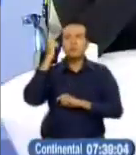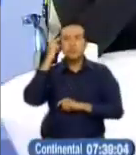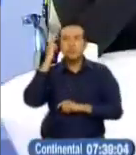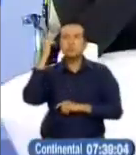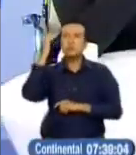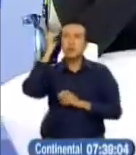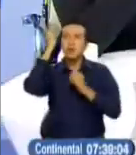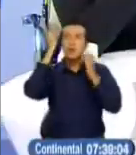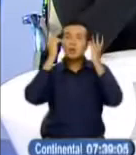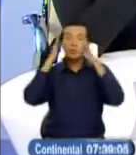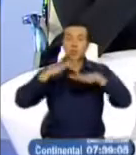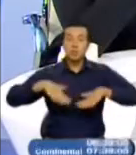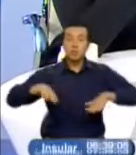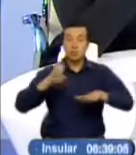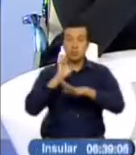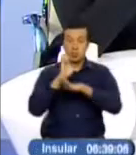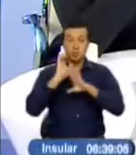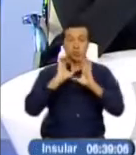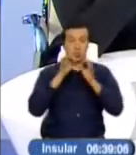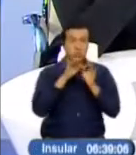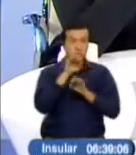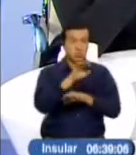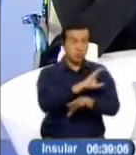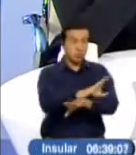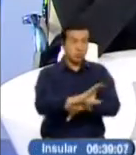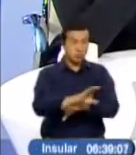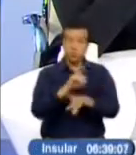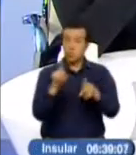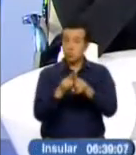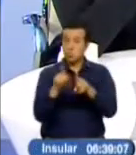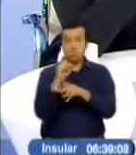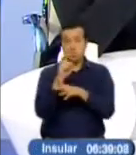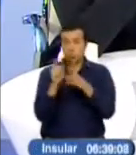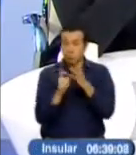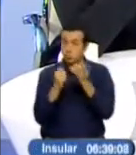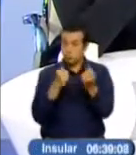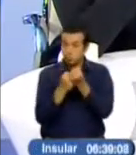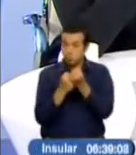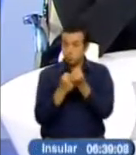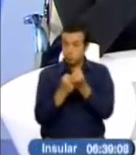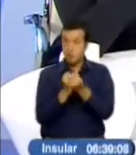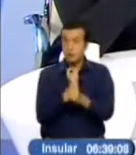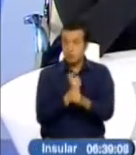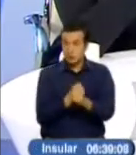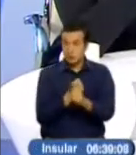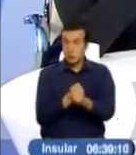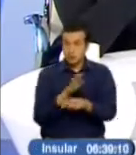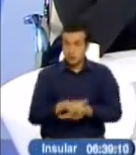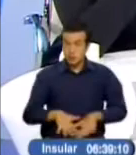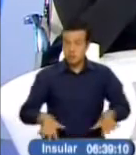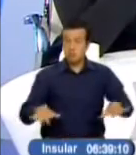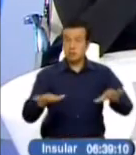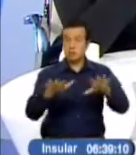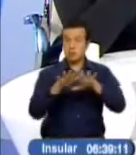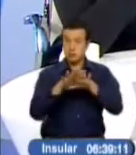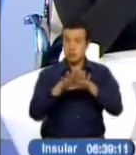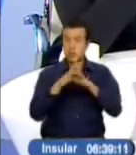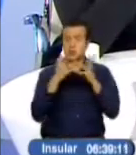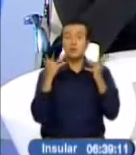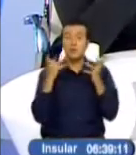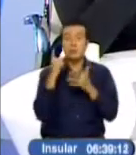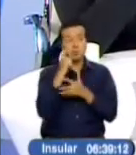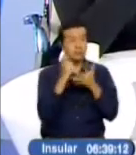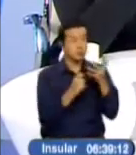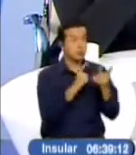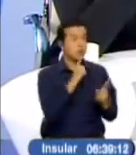para el país en su conjunto para el sector rural también en particular para el medio rural y para él y para el agro se